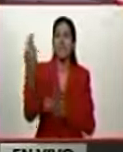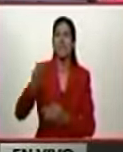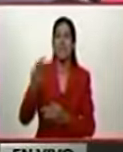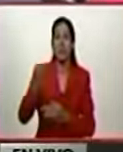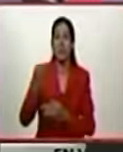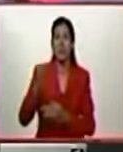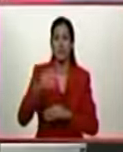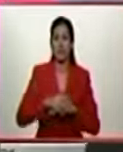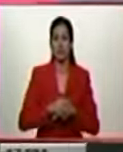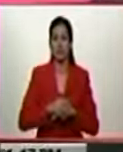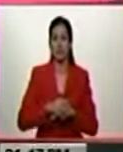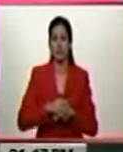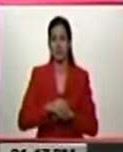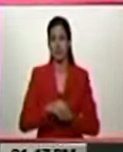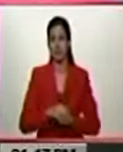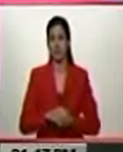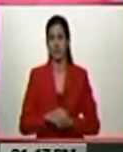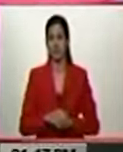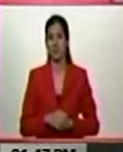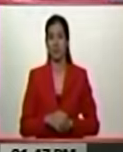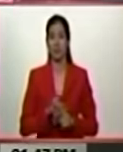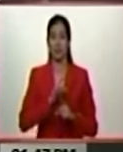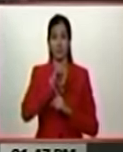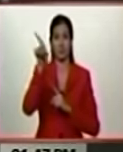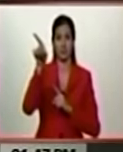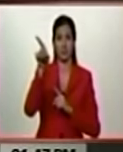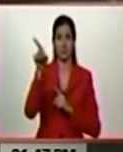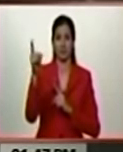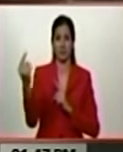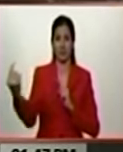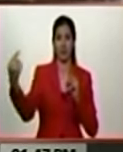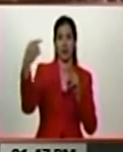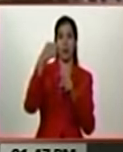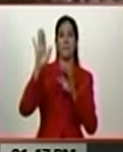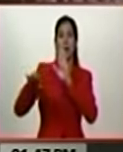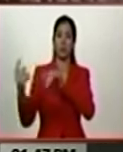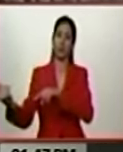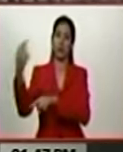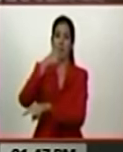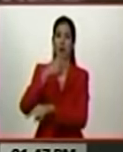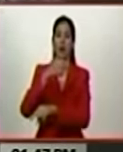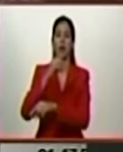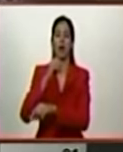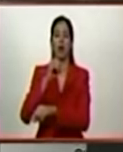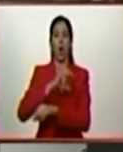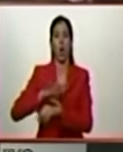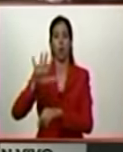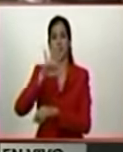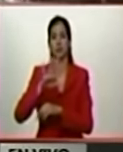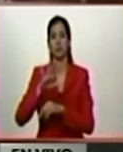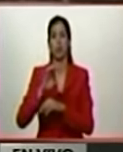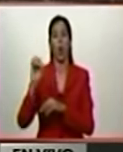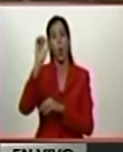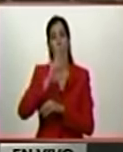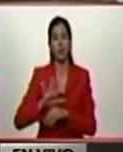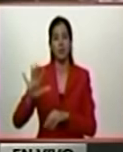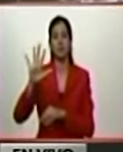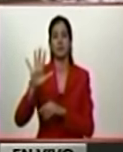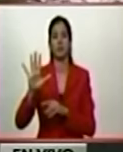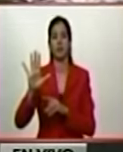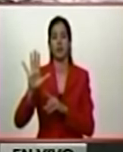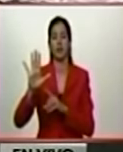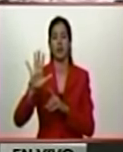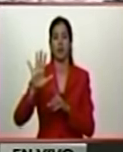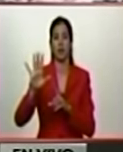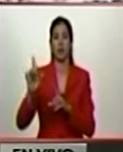país. Tanto en este sentido de Barlovento hacia el oriente, pero también venimos avanzando desde el oriente